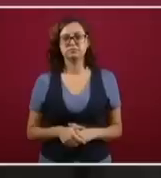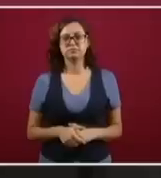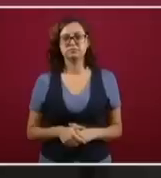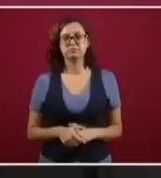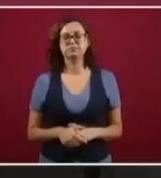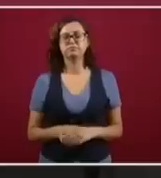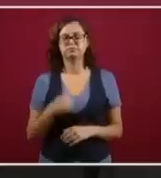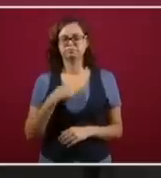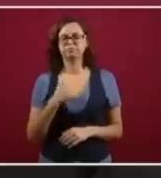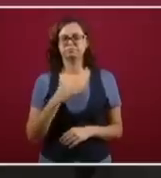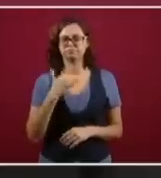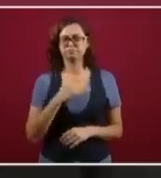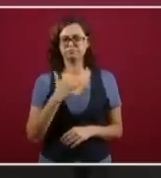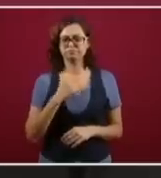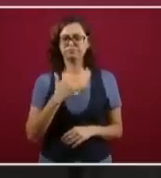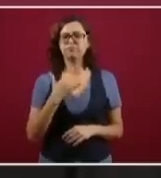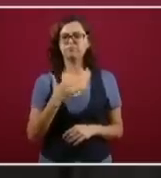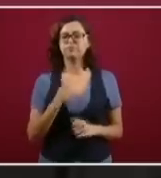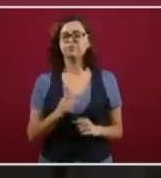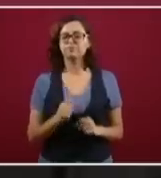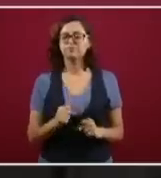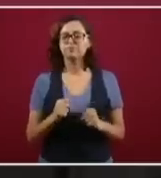Estoy seguro, porque conozco